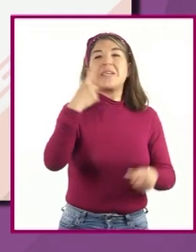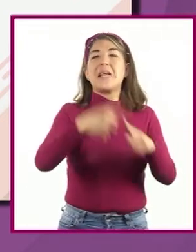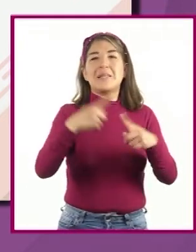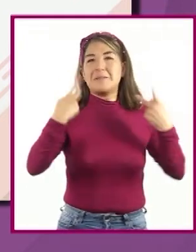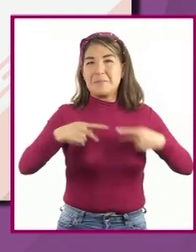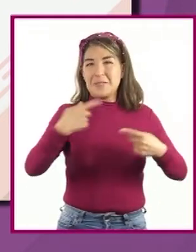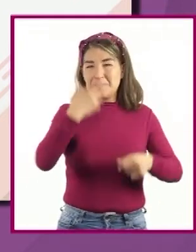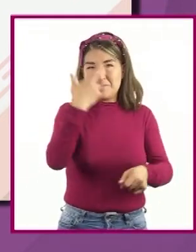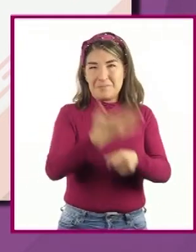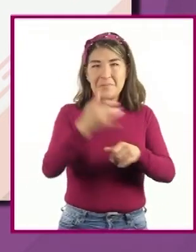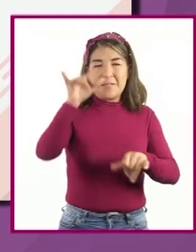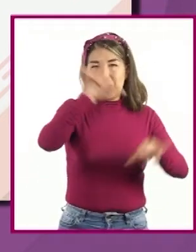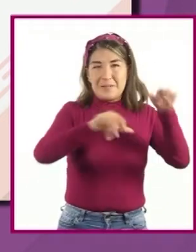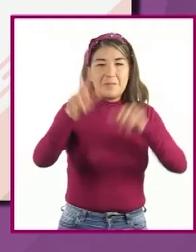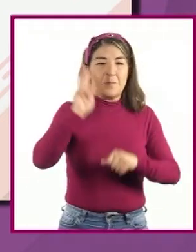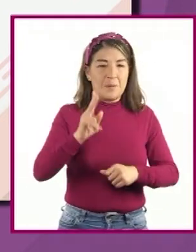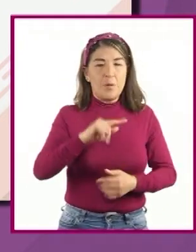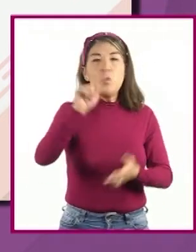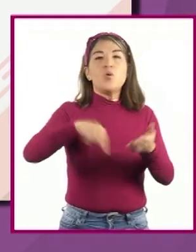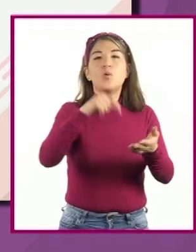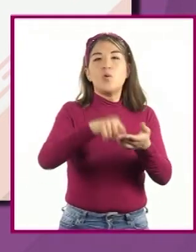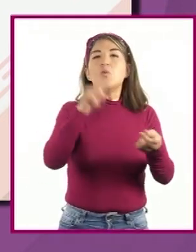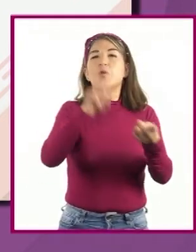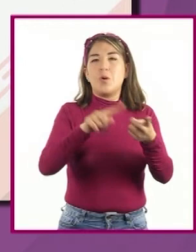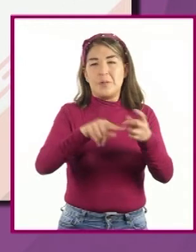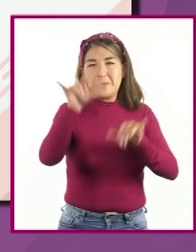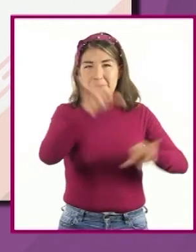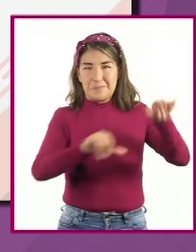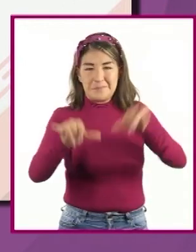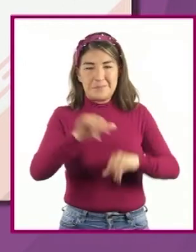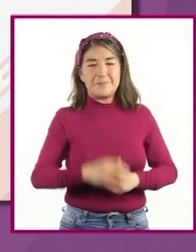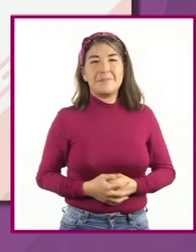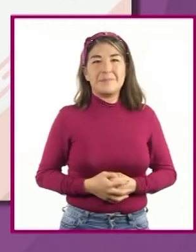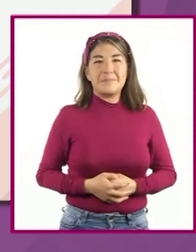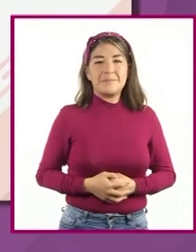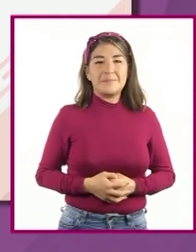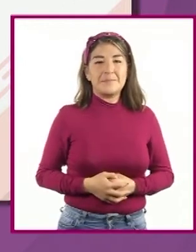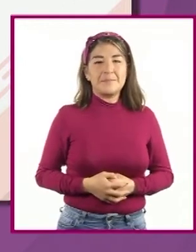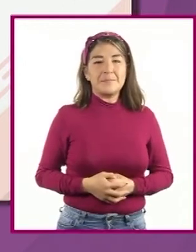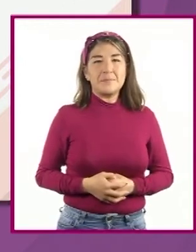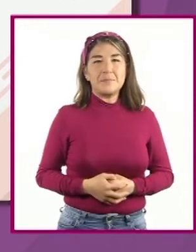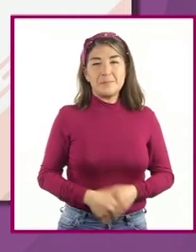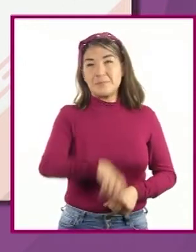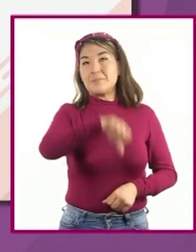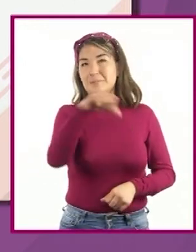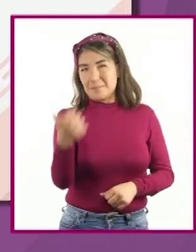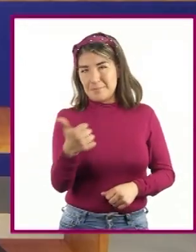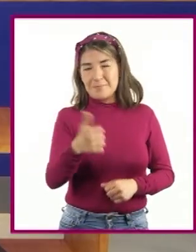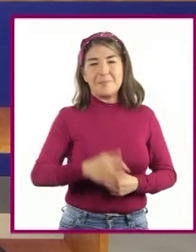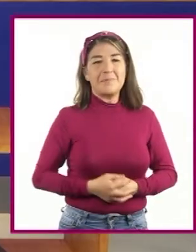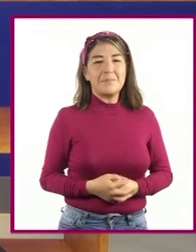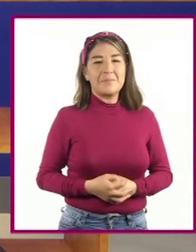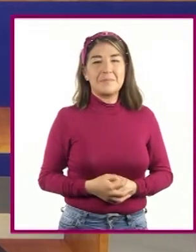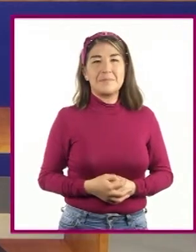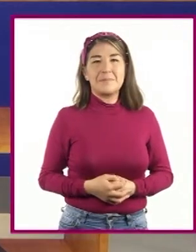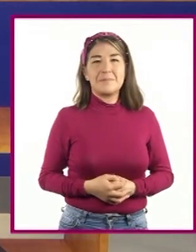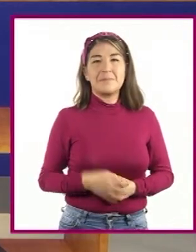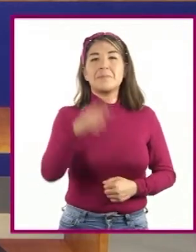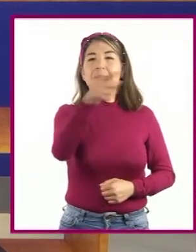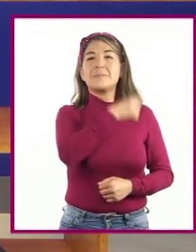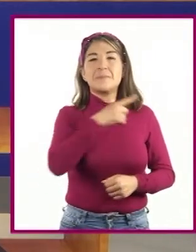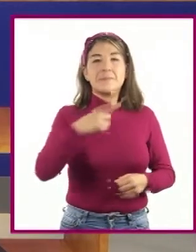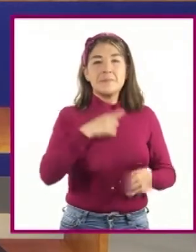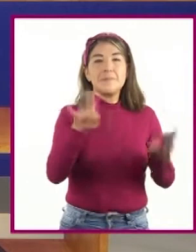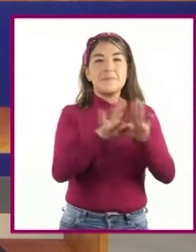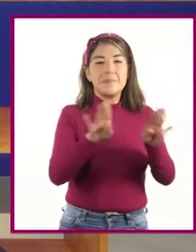el informe y lugar donde se realizó. En la sección siguiente deben hacer la